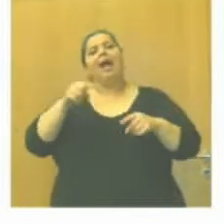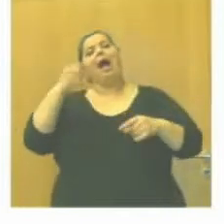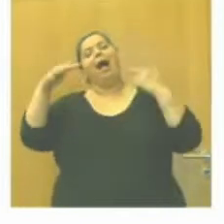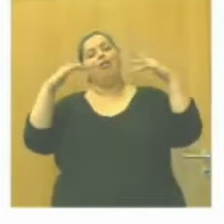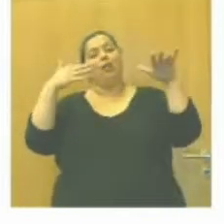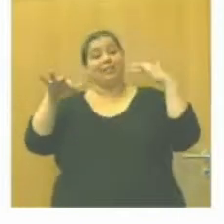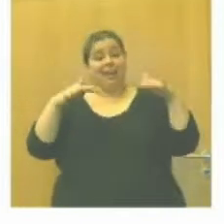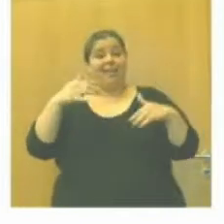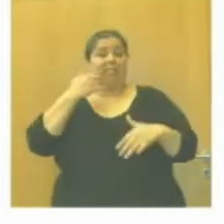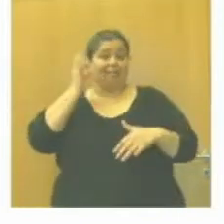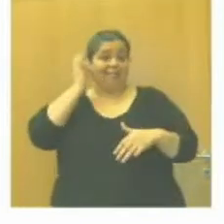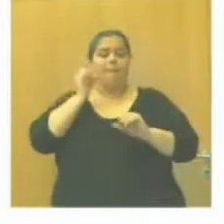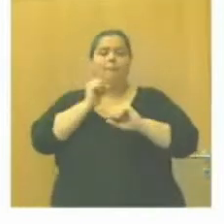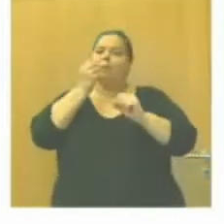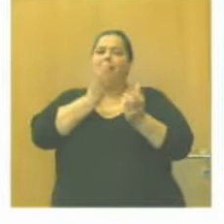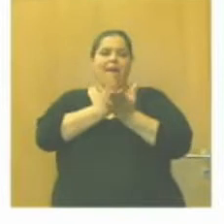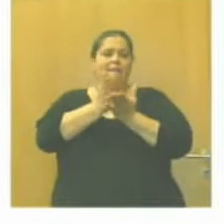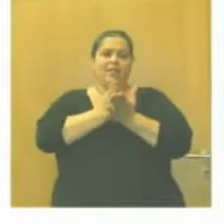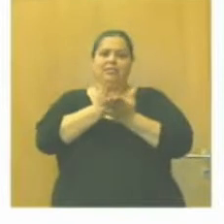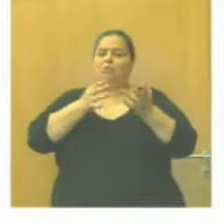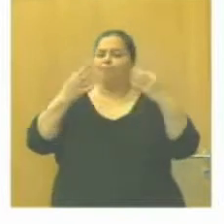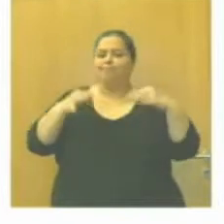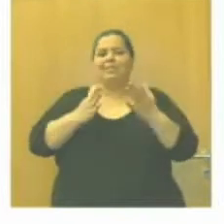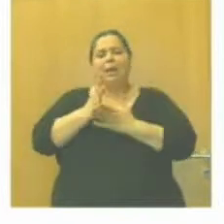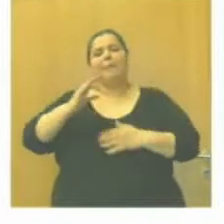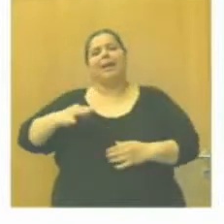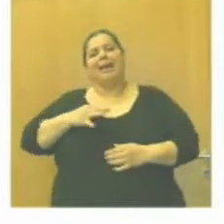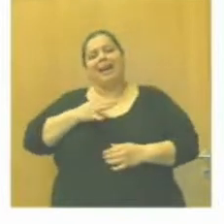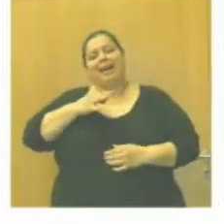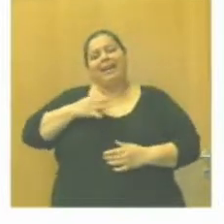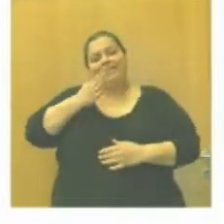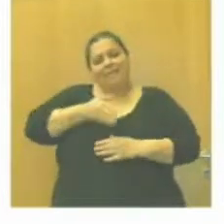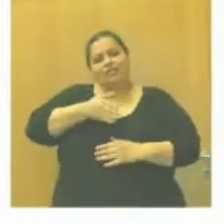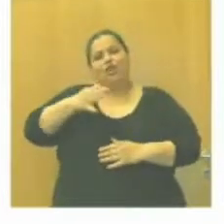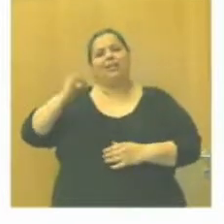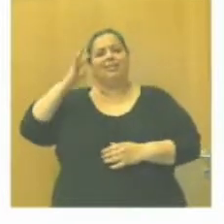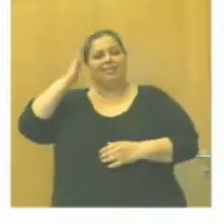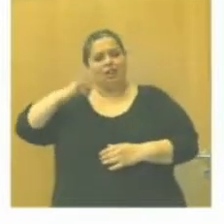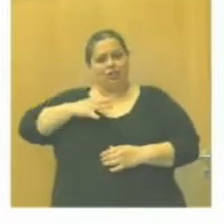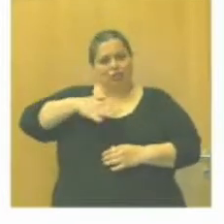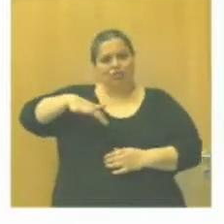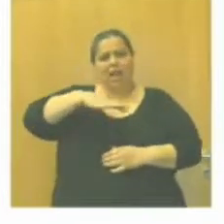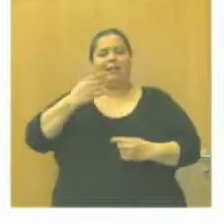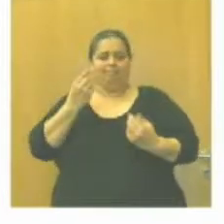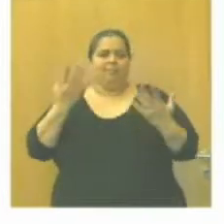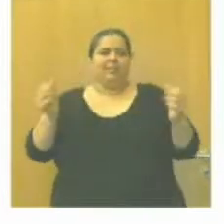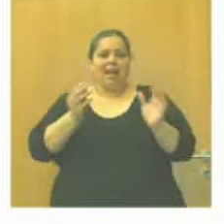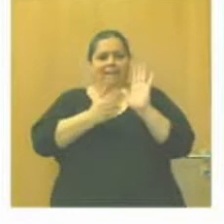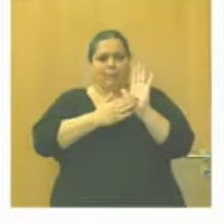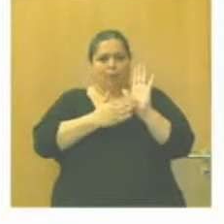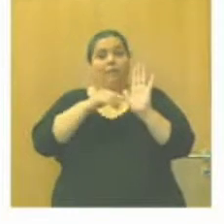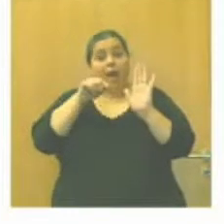se beneficien de intervenciones psicosociales basadas en la evidencia. Y aquí es donde se ha hecho un gran trabajo